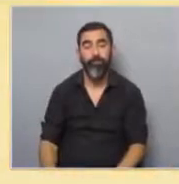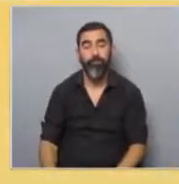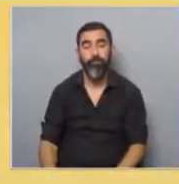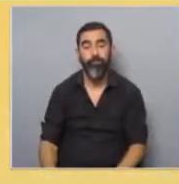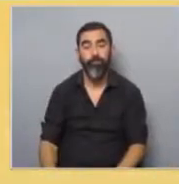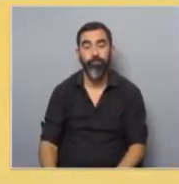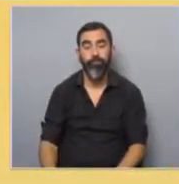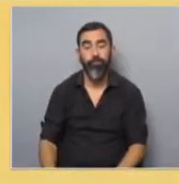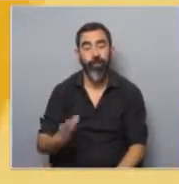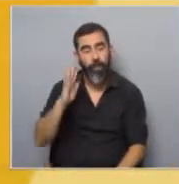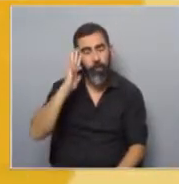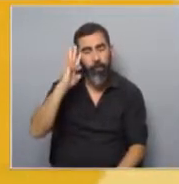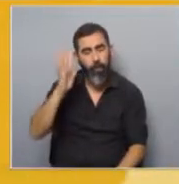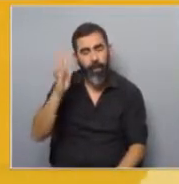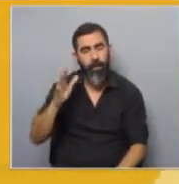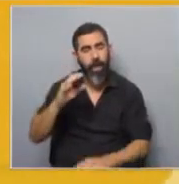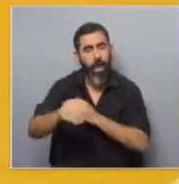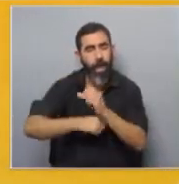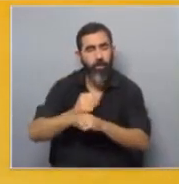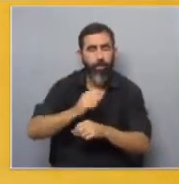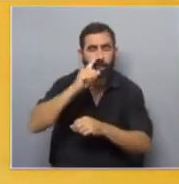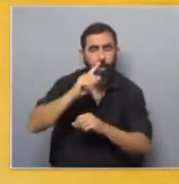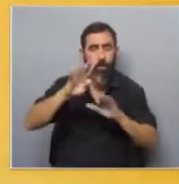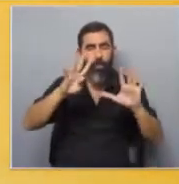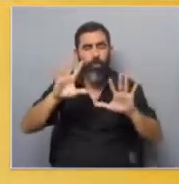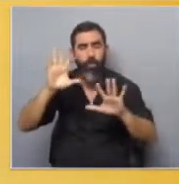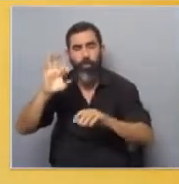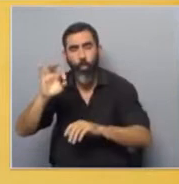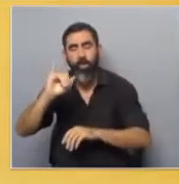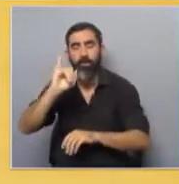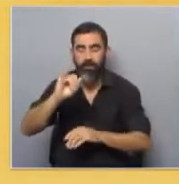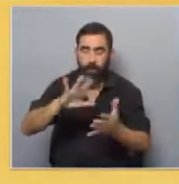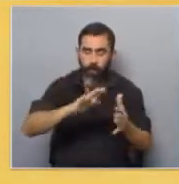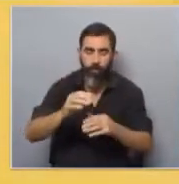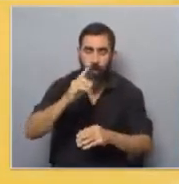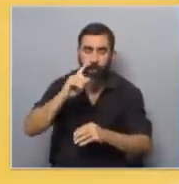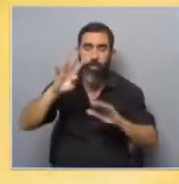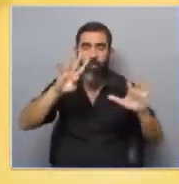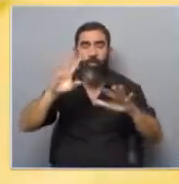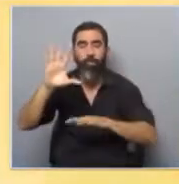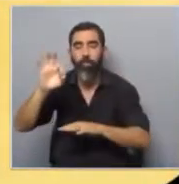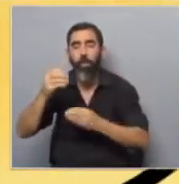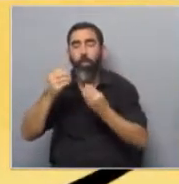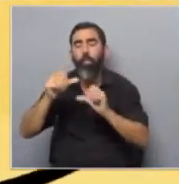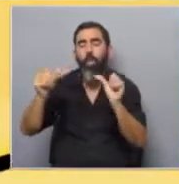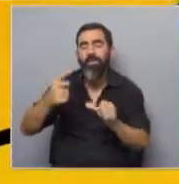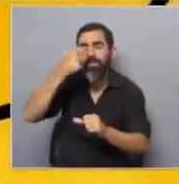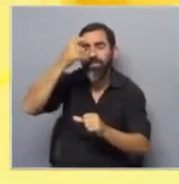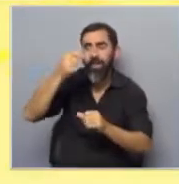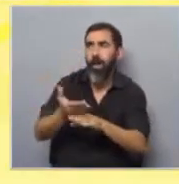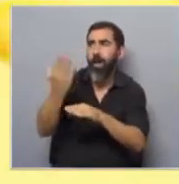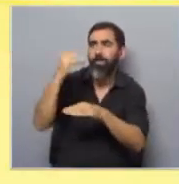estaba sacando la cuenta mientras lo escuchaba, de la década del 50, claro, la década del 50, sí, claro. Está bien. ¿Cómo era hacer ciencia en Uruguay en ese